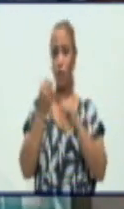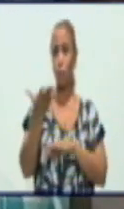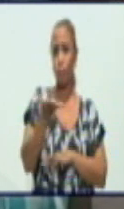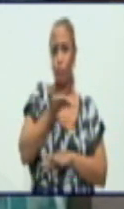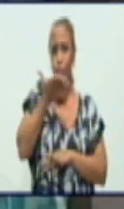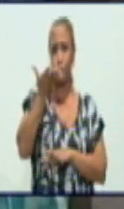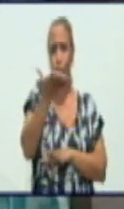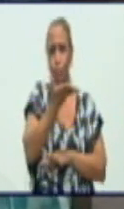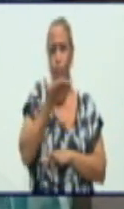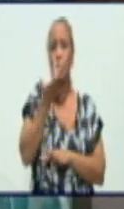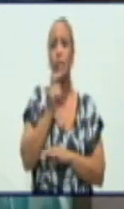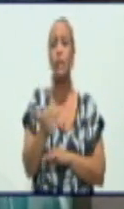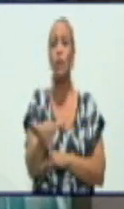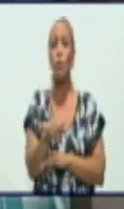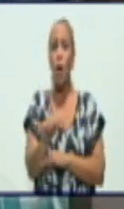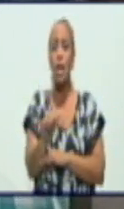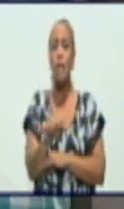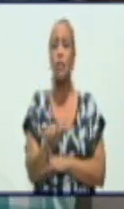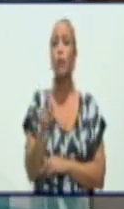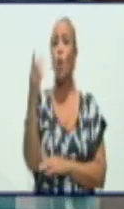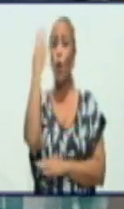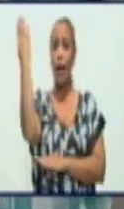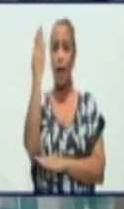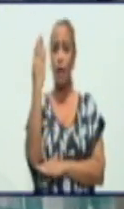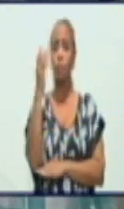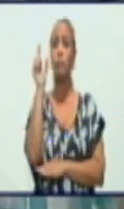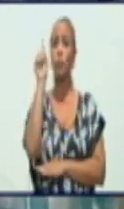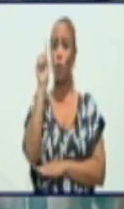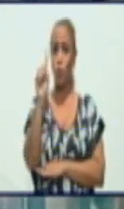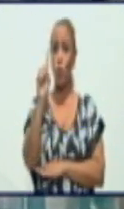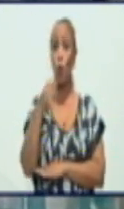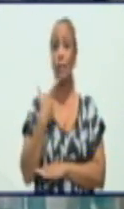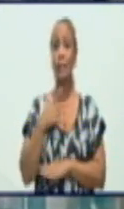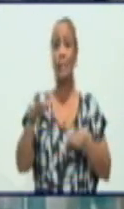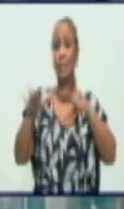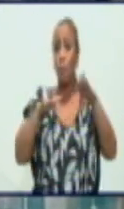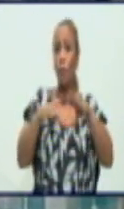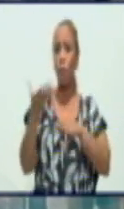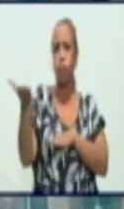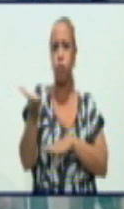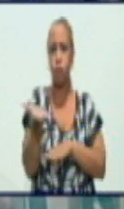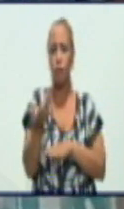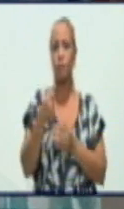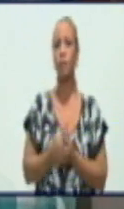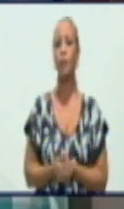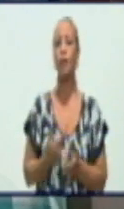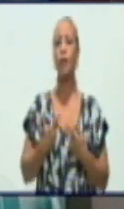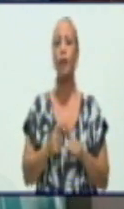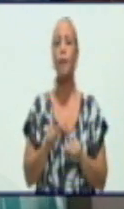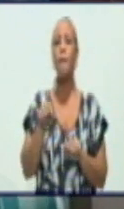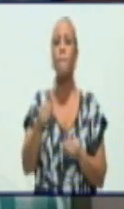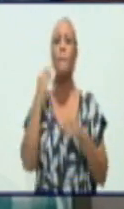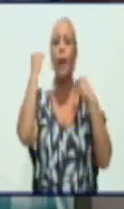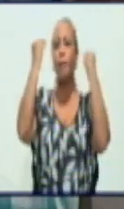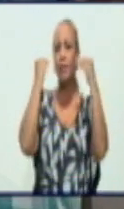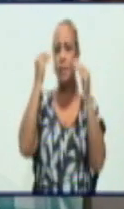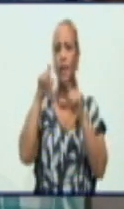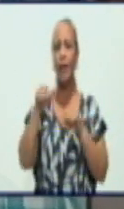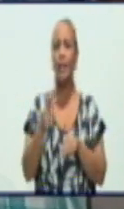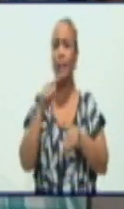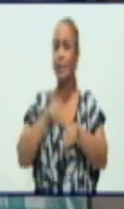mantiene un huracán categoría 1 y se mueve muy rápidamente esto es sugerente para pensar que en este